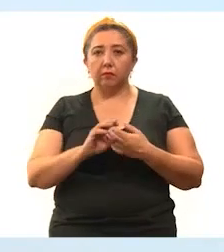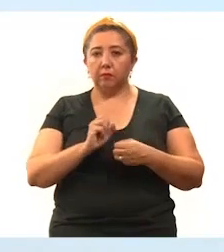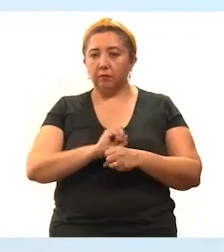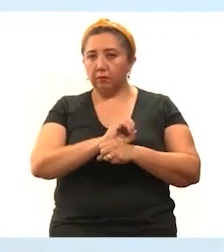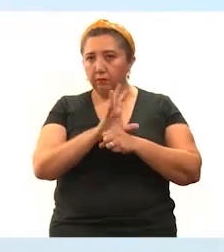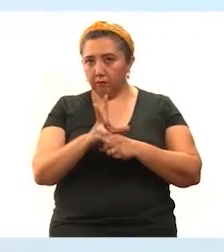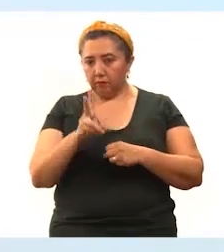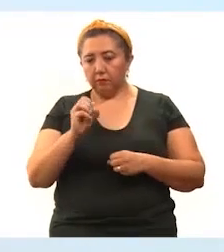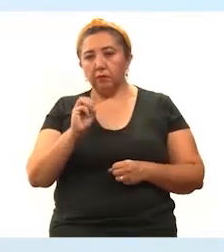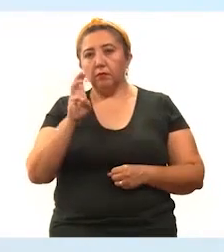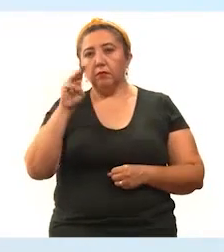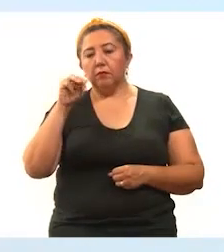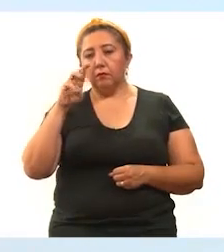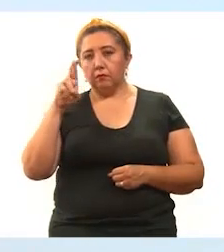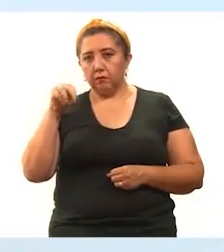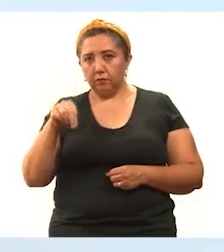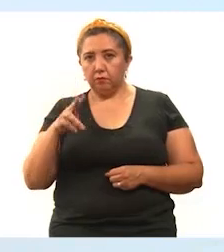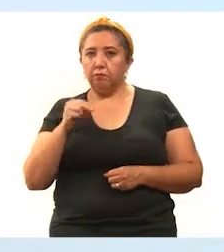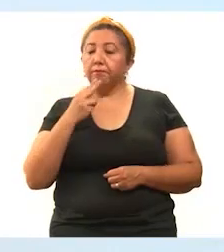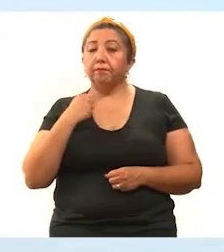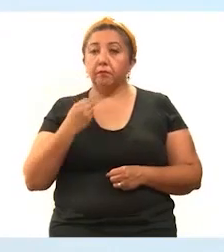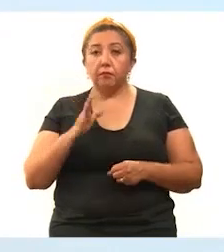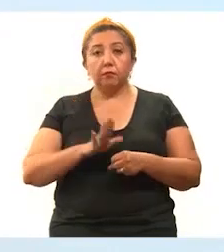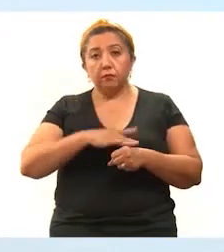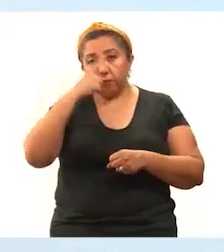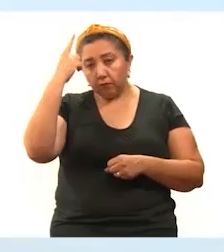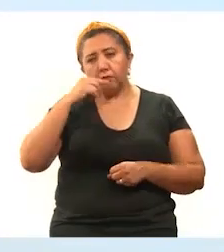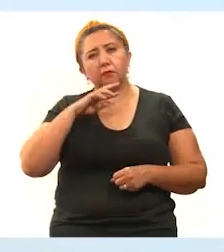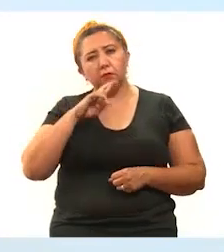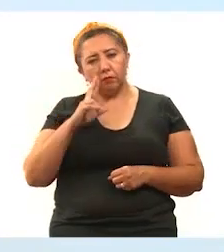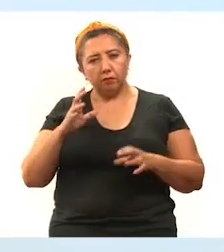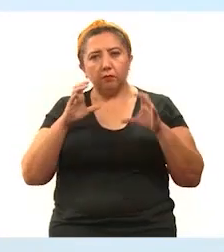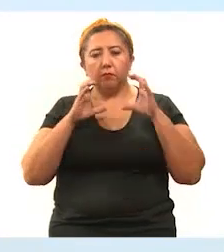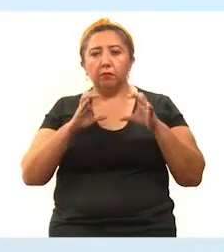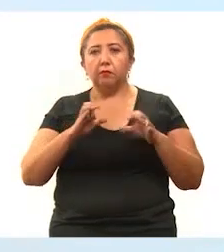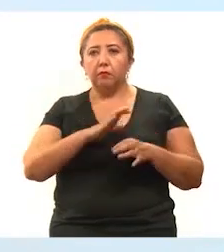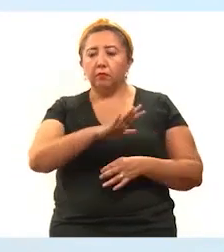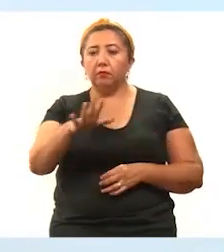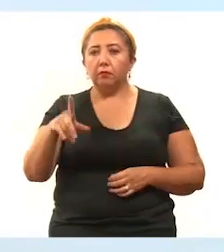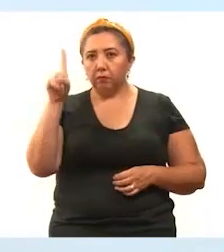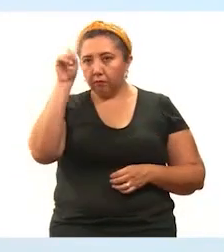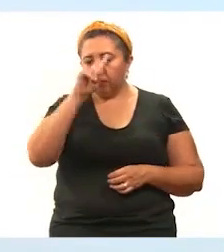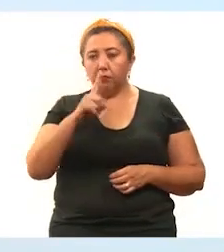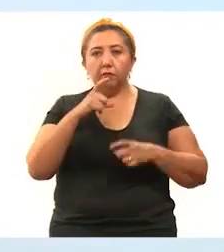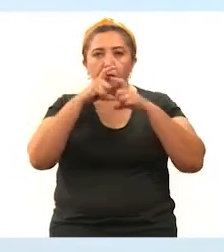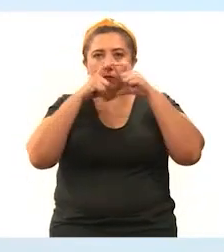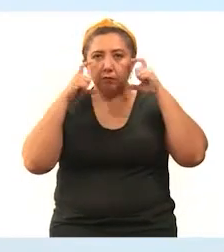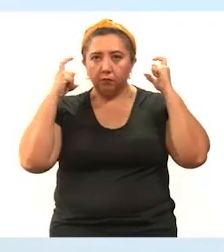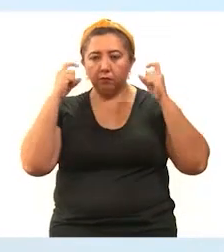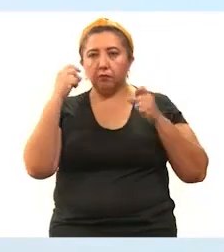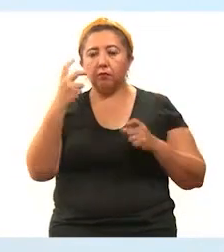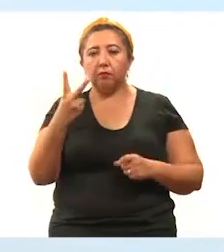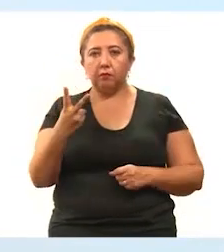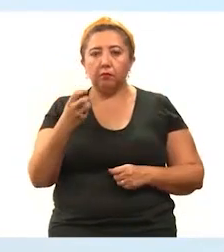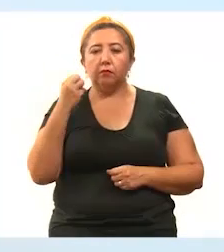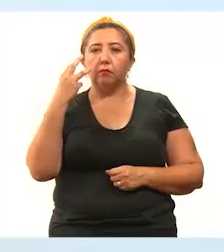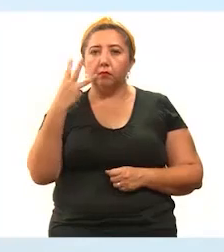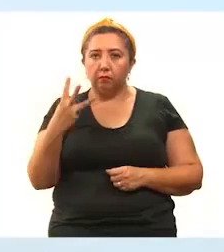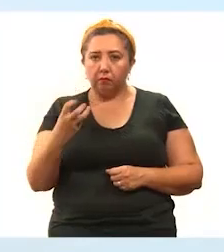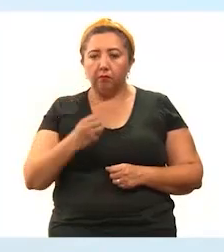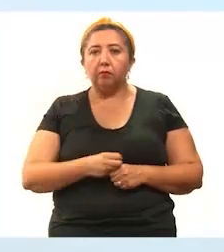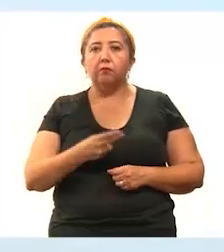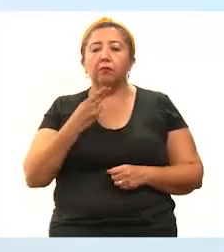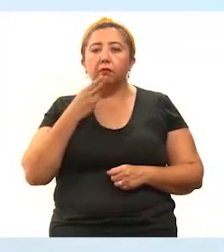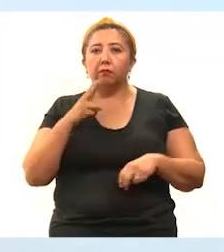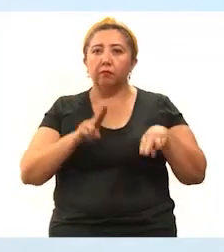COVID, incluida la variante Omicron. Por lo que para protegernos entre todos, se sugiere el uso de cubrebocas de 2 capas, tricapa